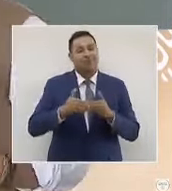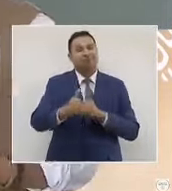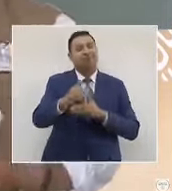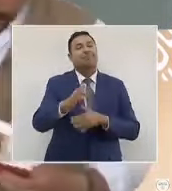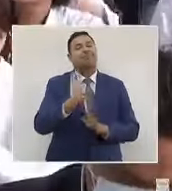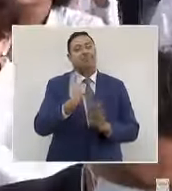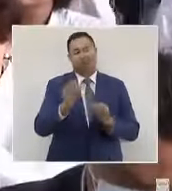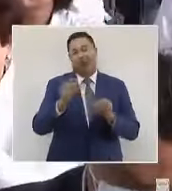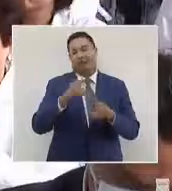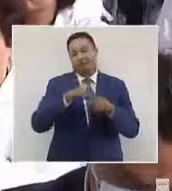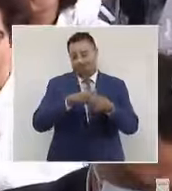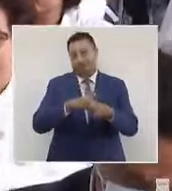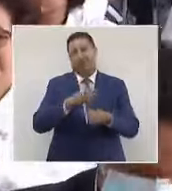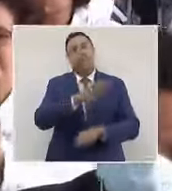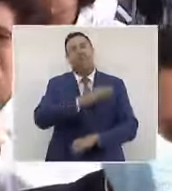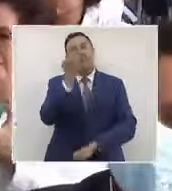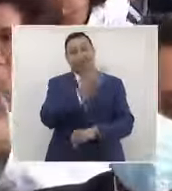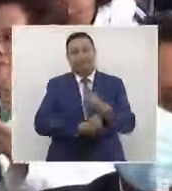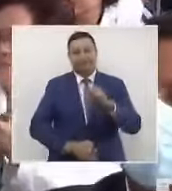y buenas tardes.